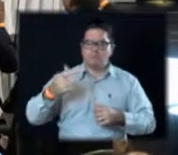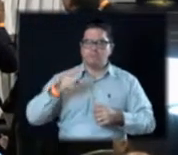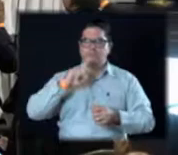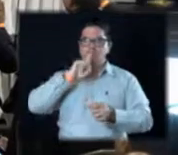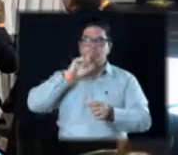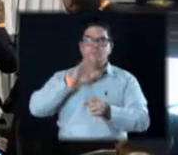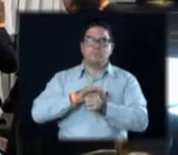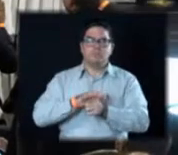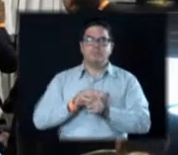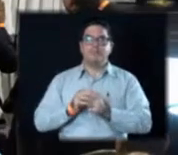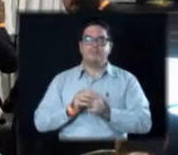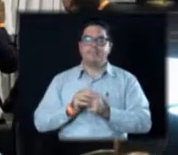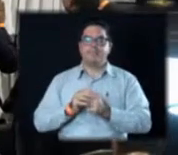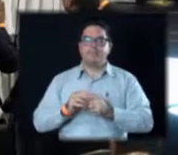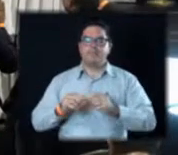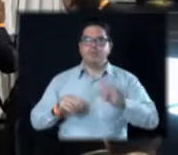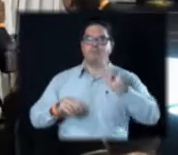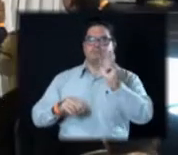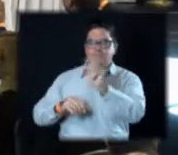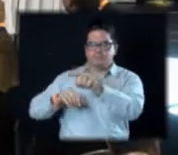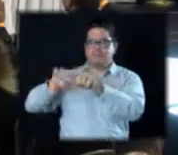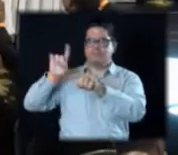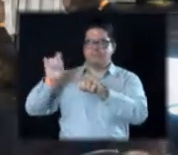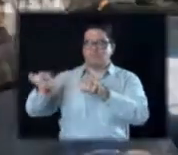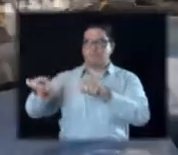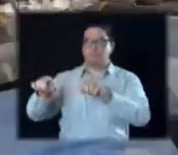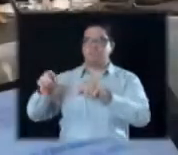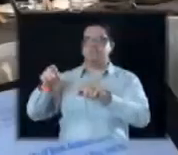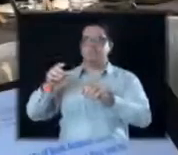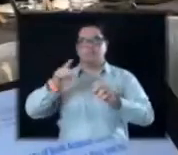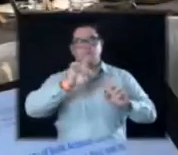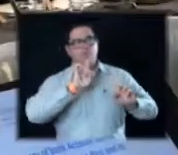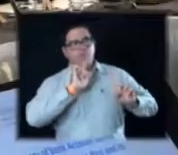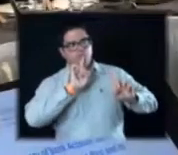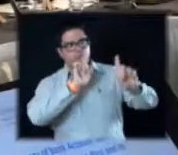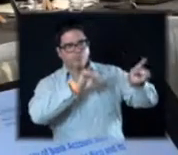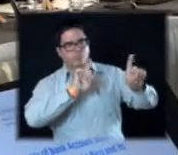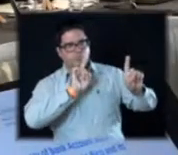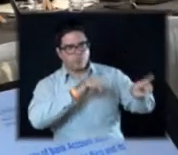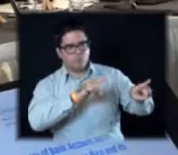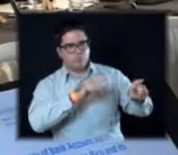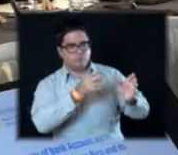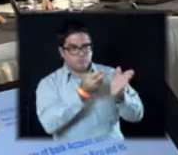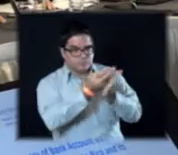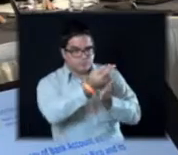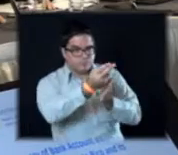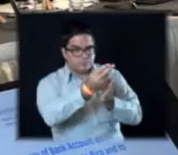questions? Todas las preguntas que les hagan el día de hoy.